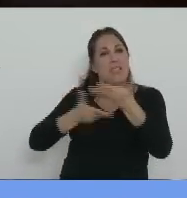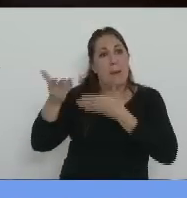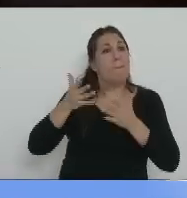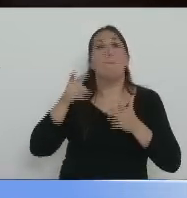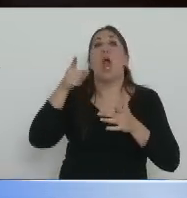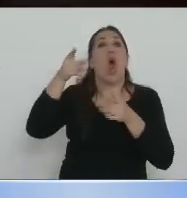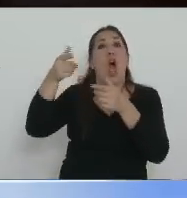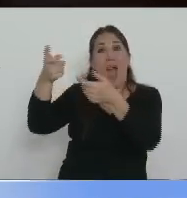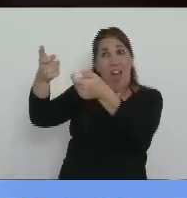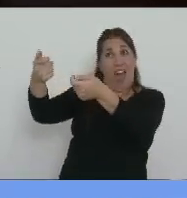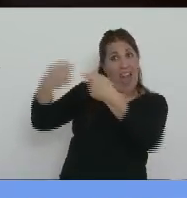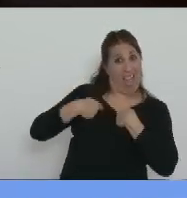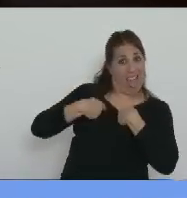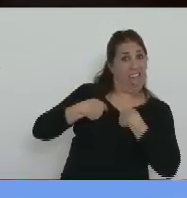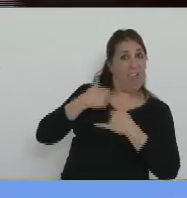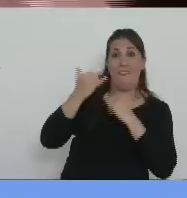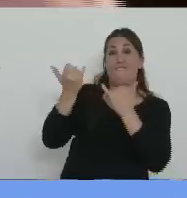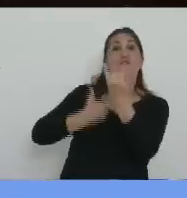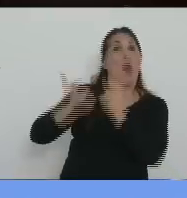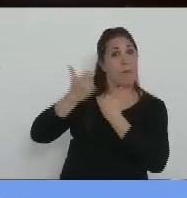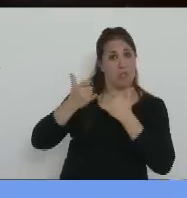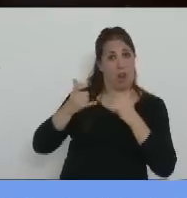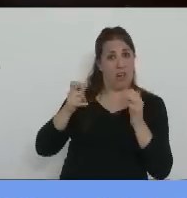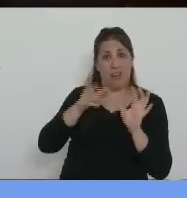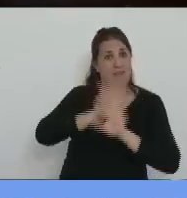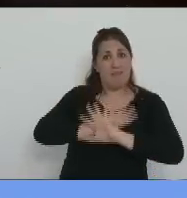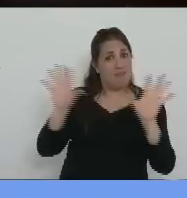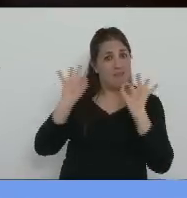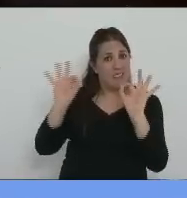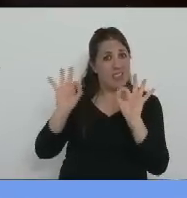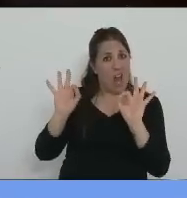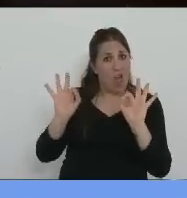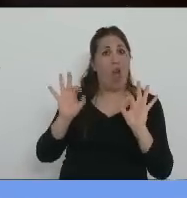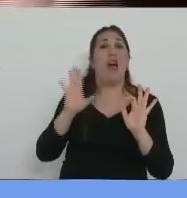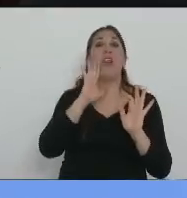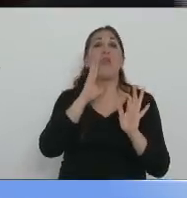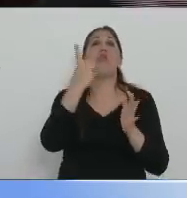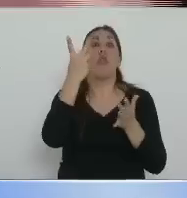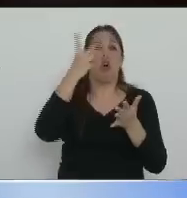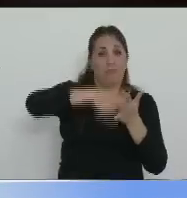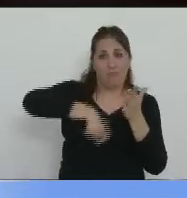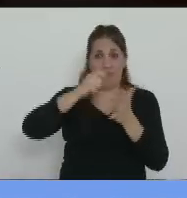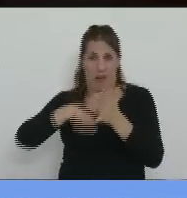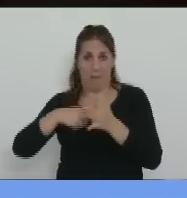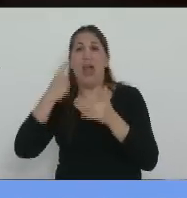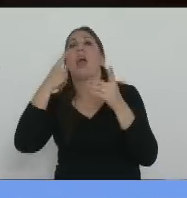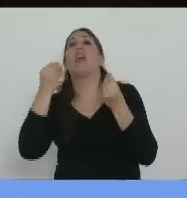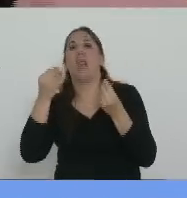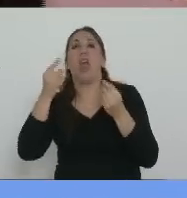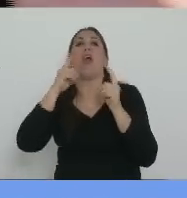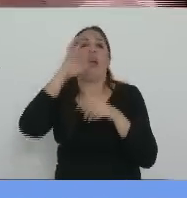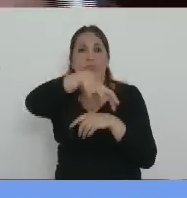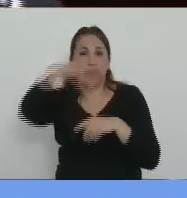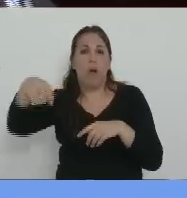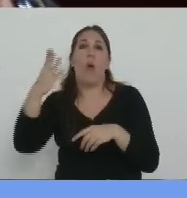no nos las dan la información y eeuu afirma dos tipos de convenios uno con las instituciones financieros las